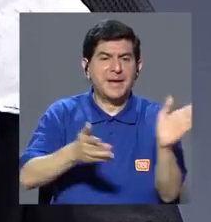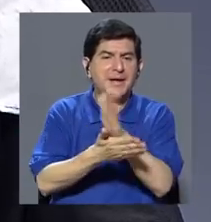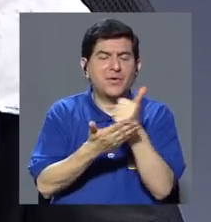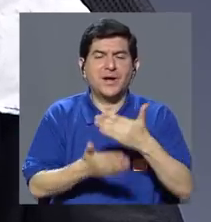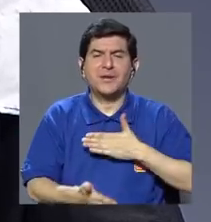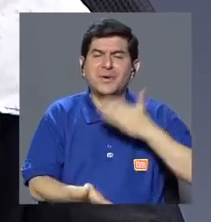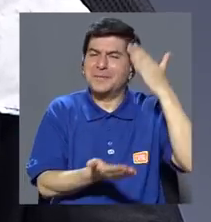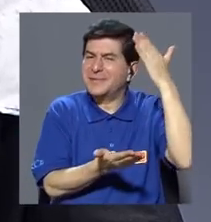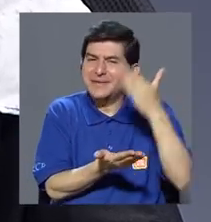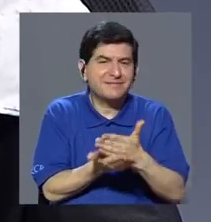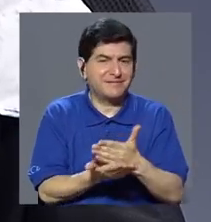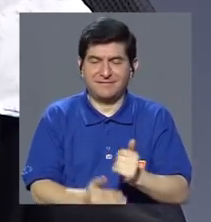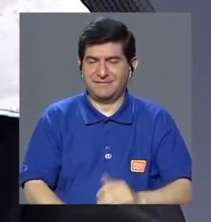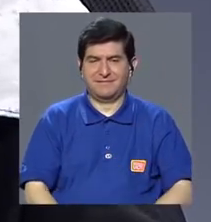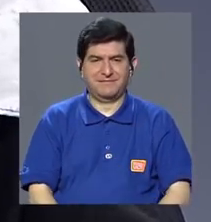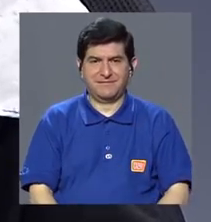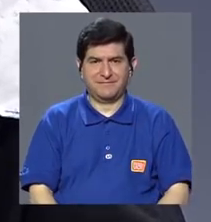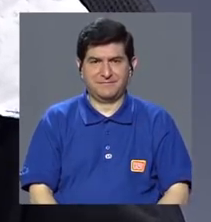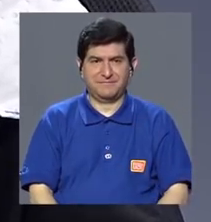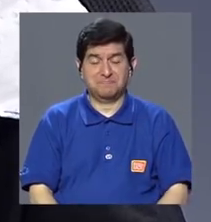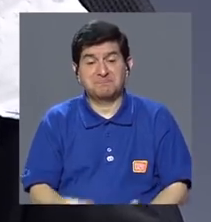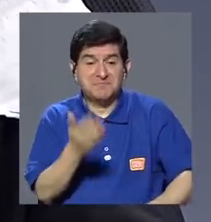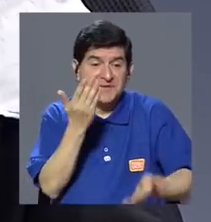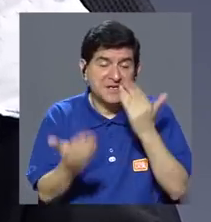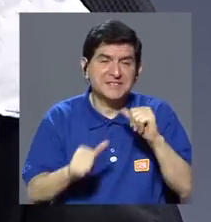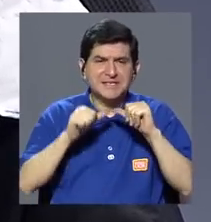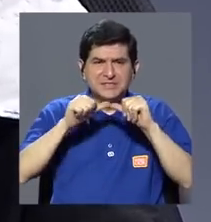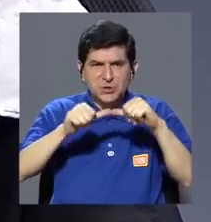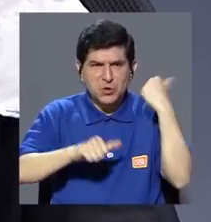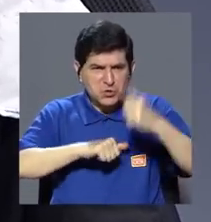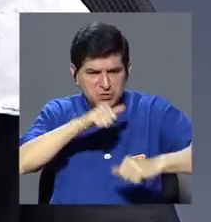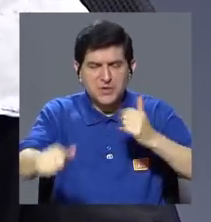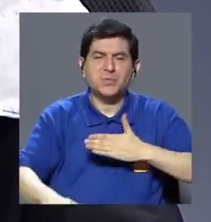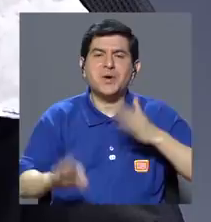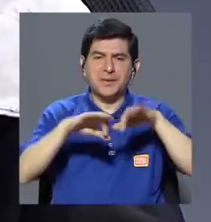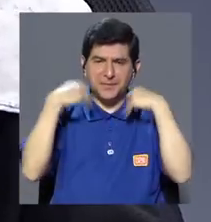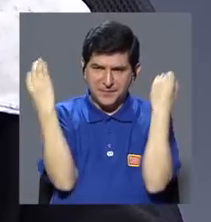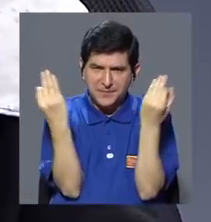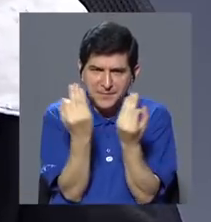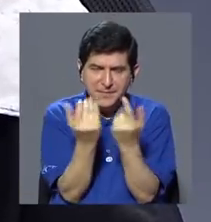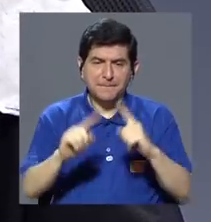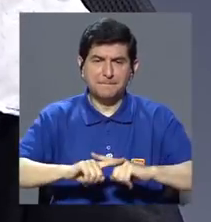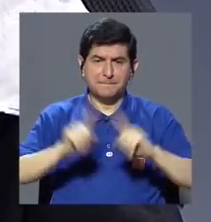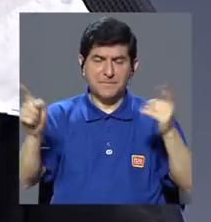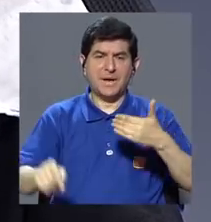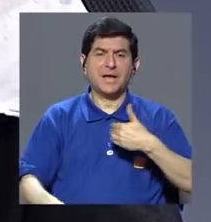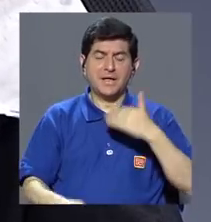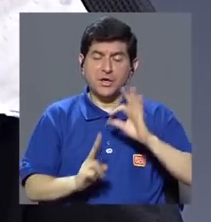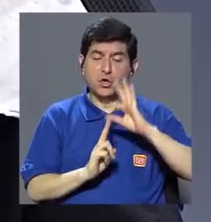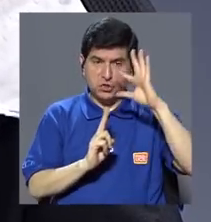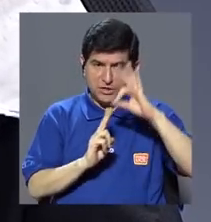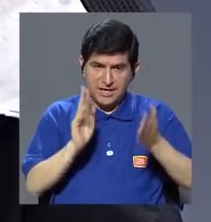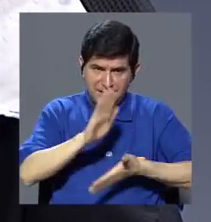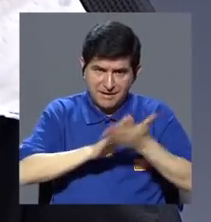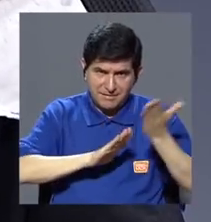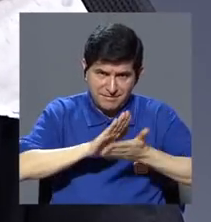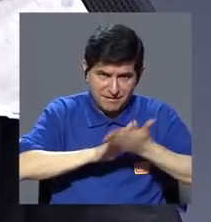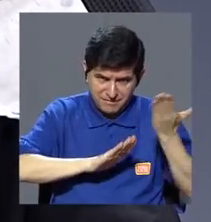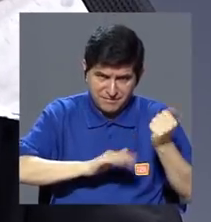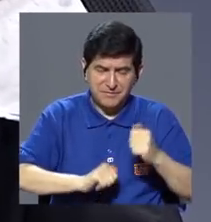algo me detenía era tal vez seguir luchando era mi familia pero si tenía la oportunidad de irme